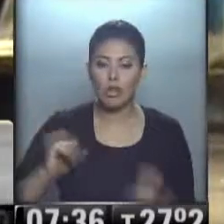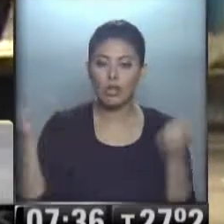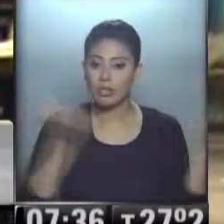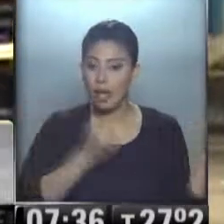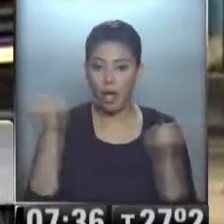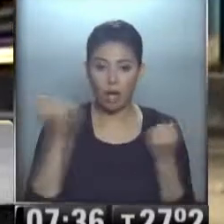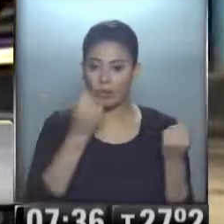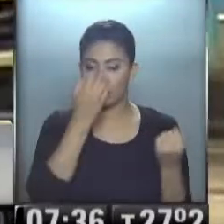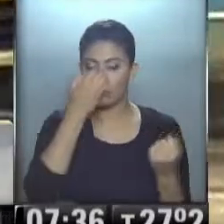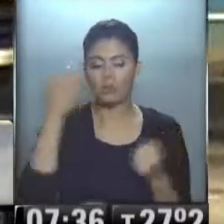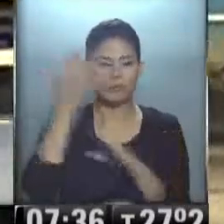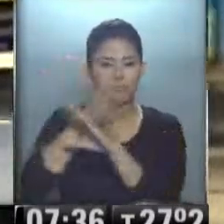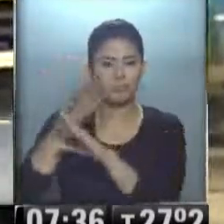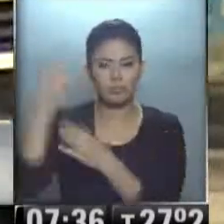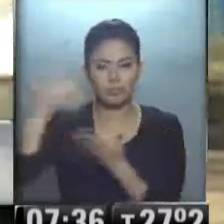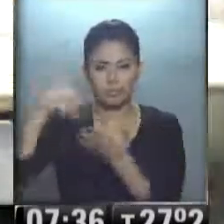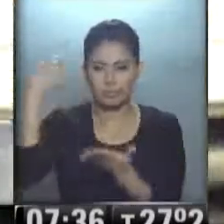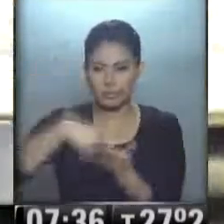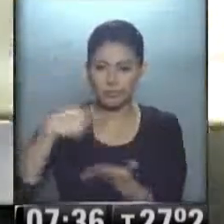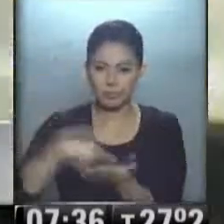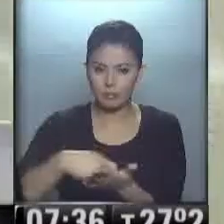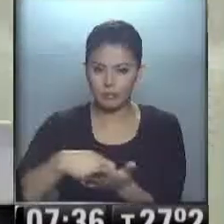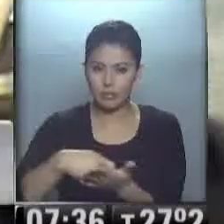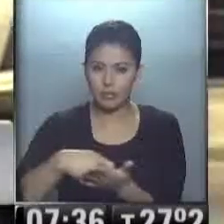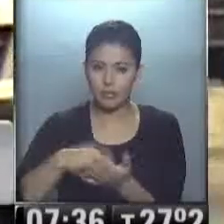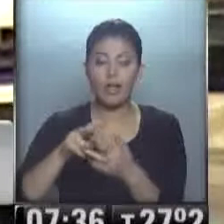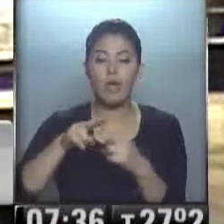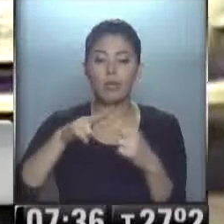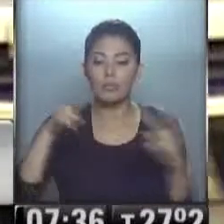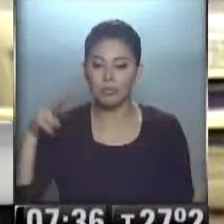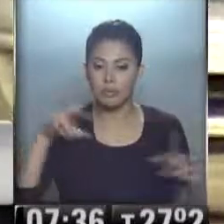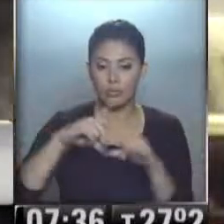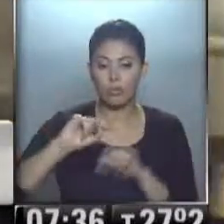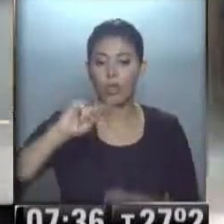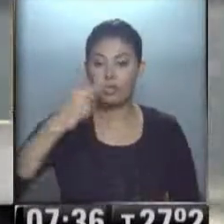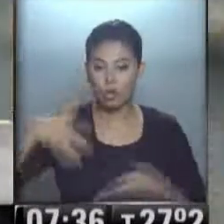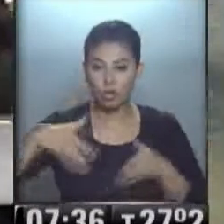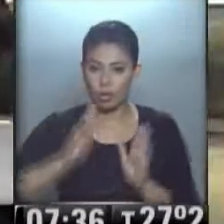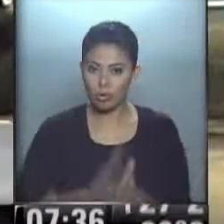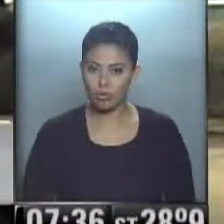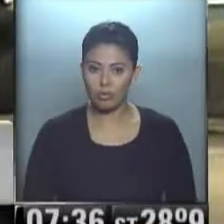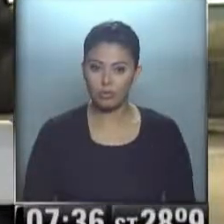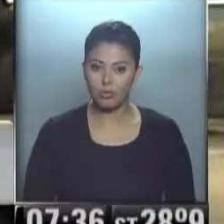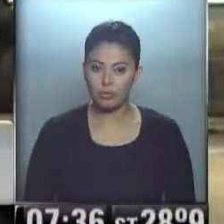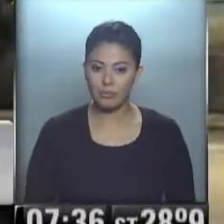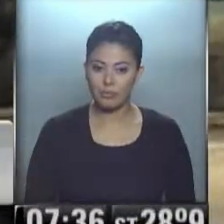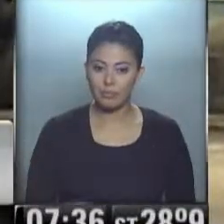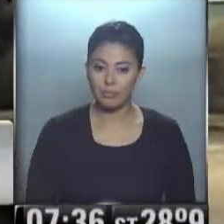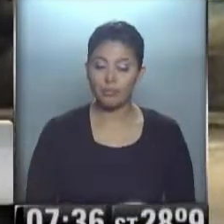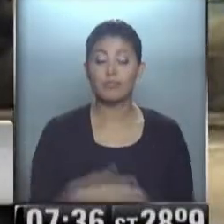por los peajes de la autovía 2 lo que